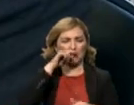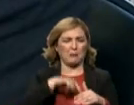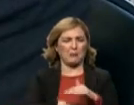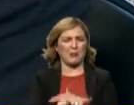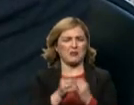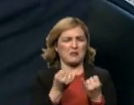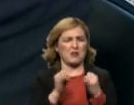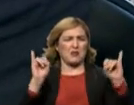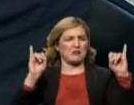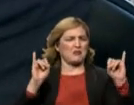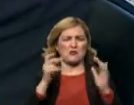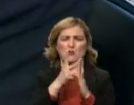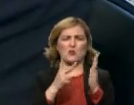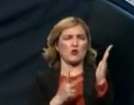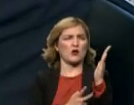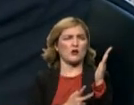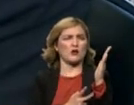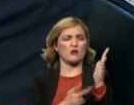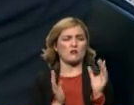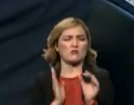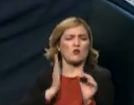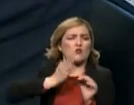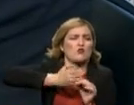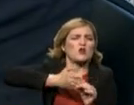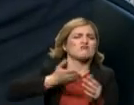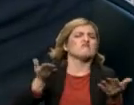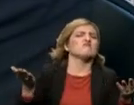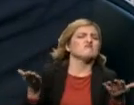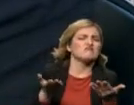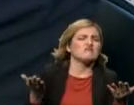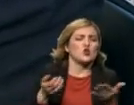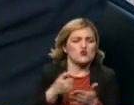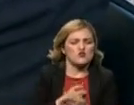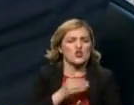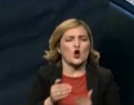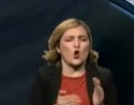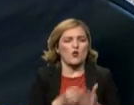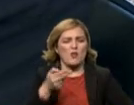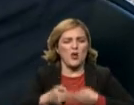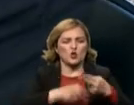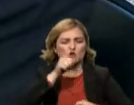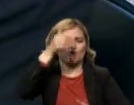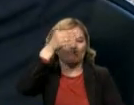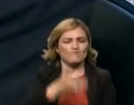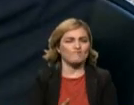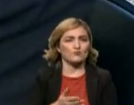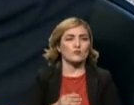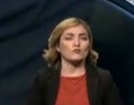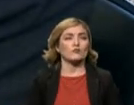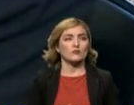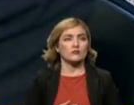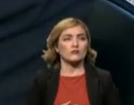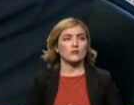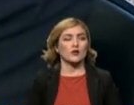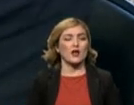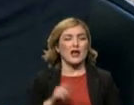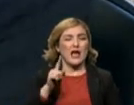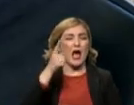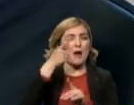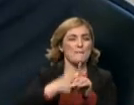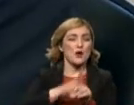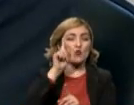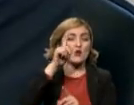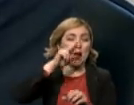es un programa 100% enfocado y orientado a la lucha contra el narcotráfico. Aproximadamente vuelan una vez al mes y es